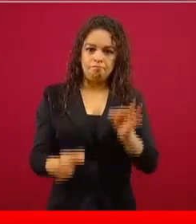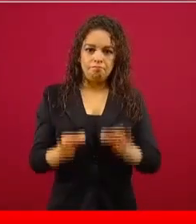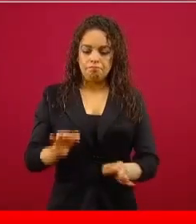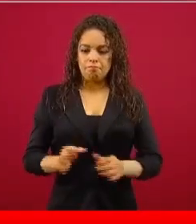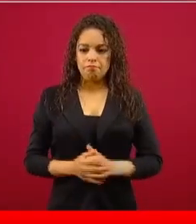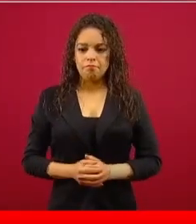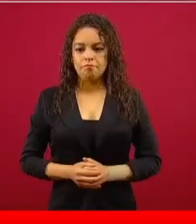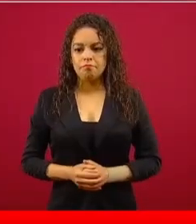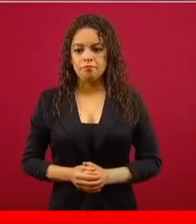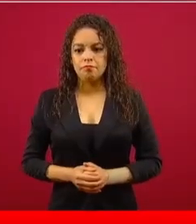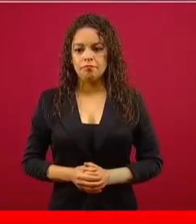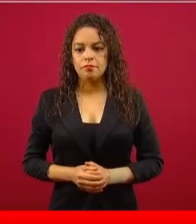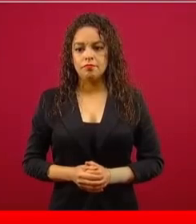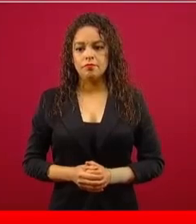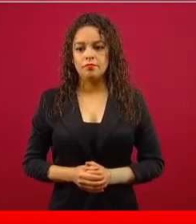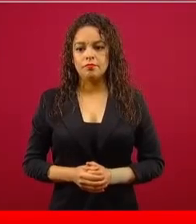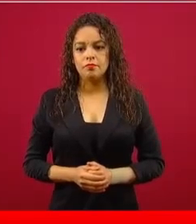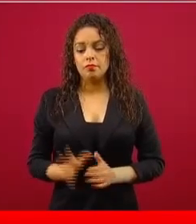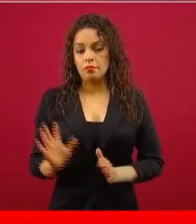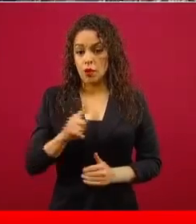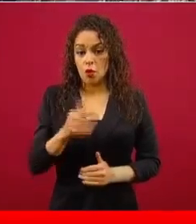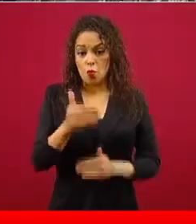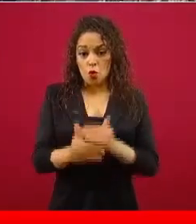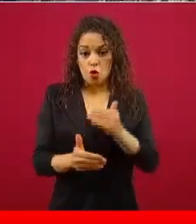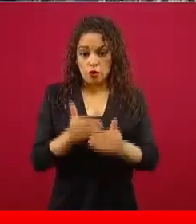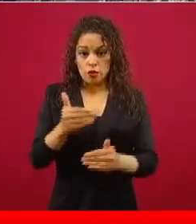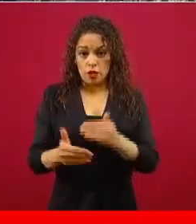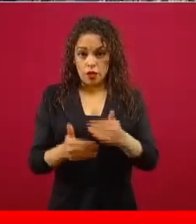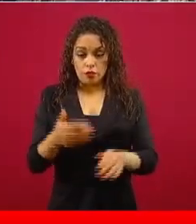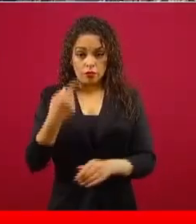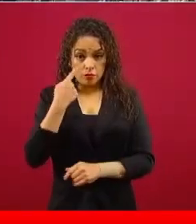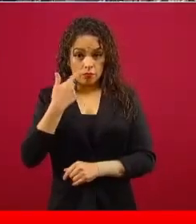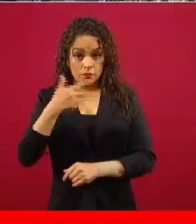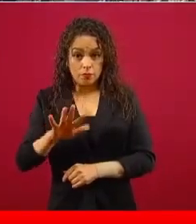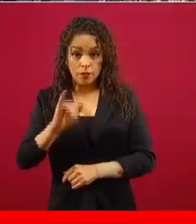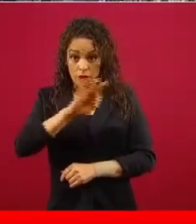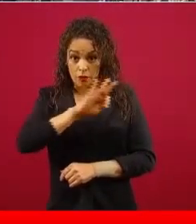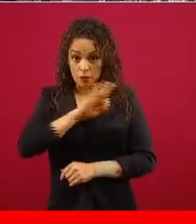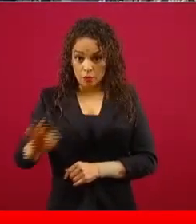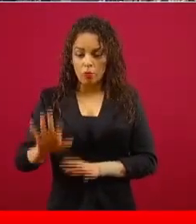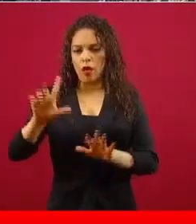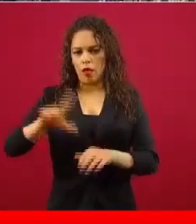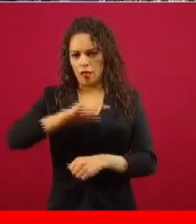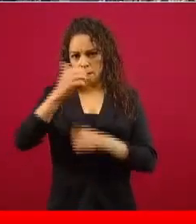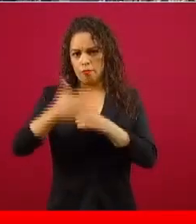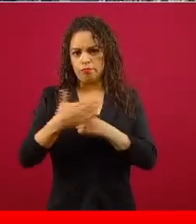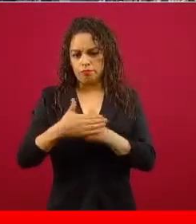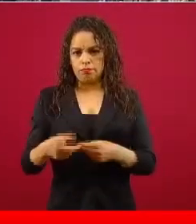del debido proceso, lo damos a conocer. Muchas gracias, presidente.